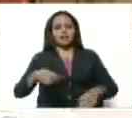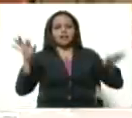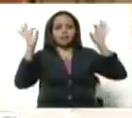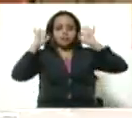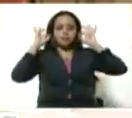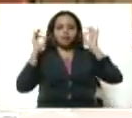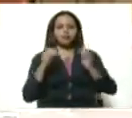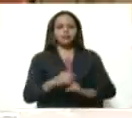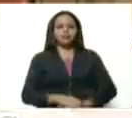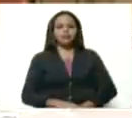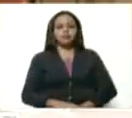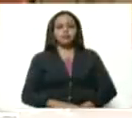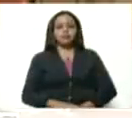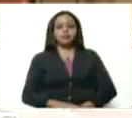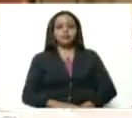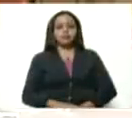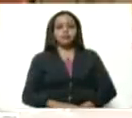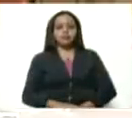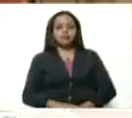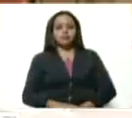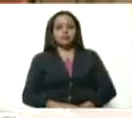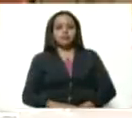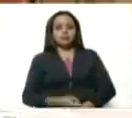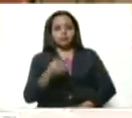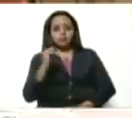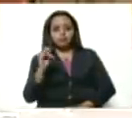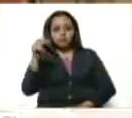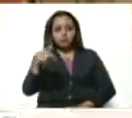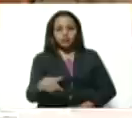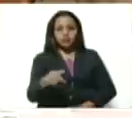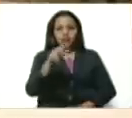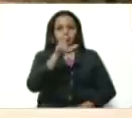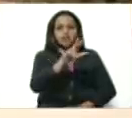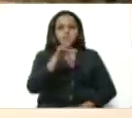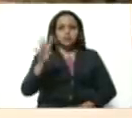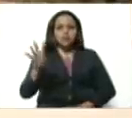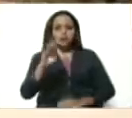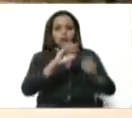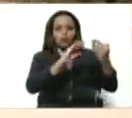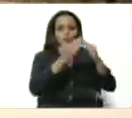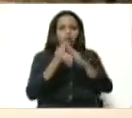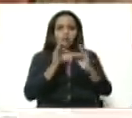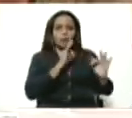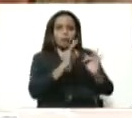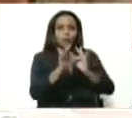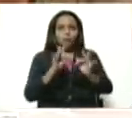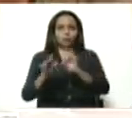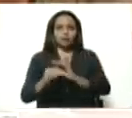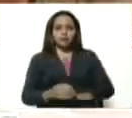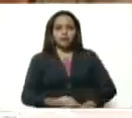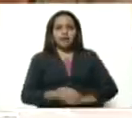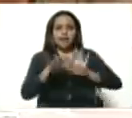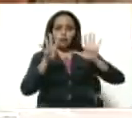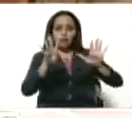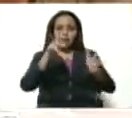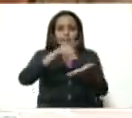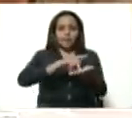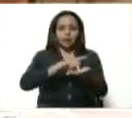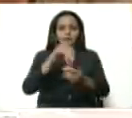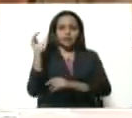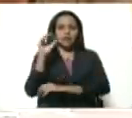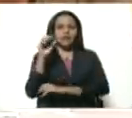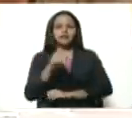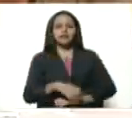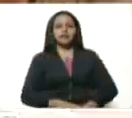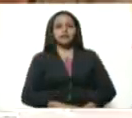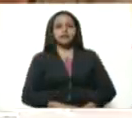libertador donde justamente tenemos el día de hoy 34 casos comunitarios en 9 parroquias de caracas